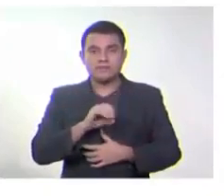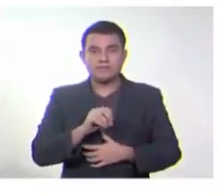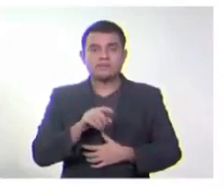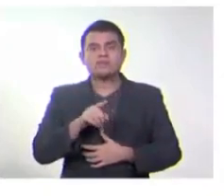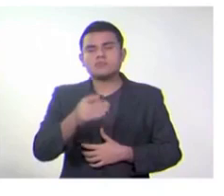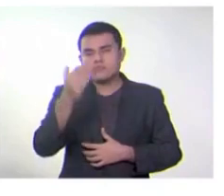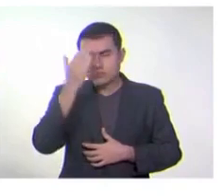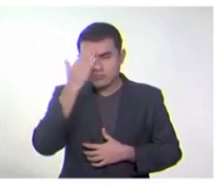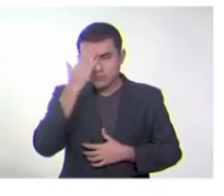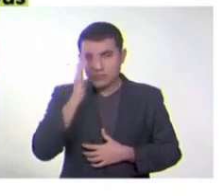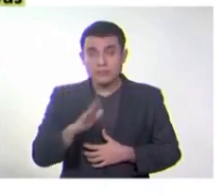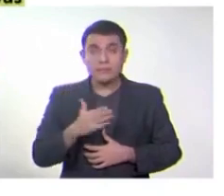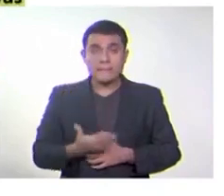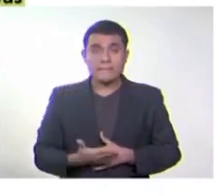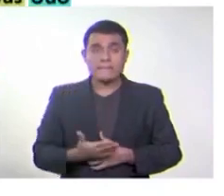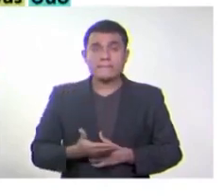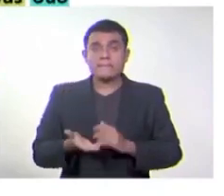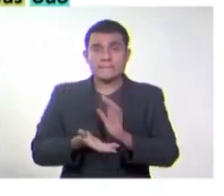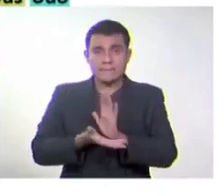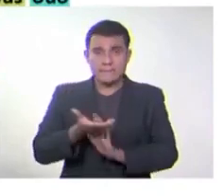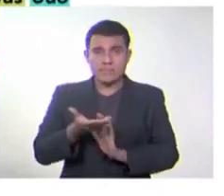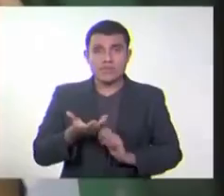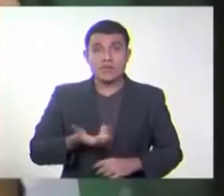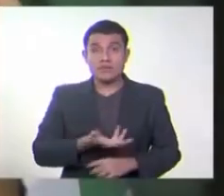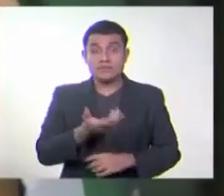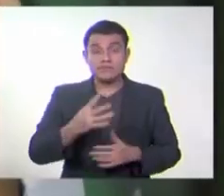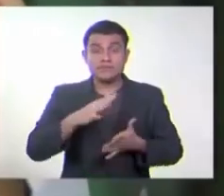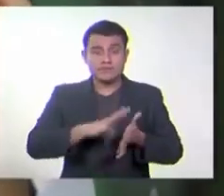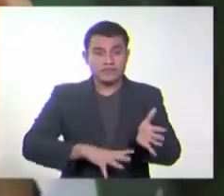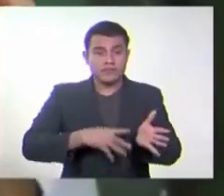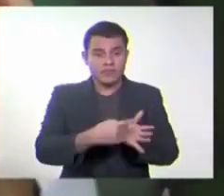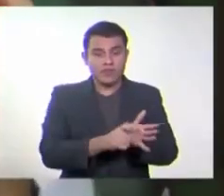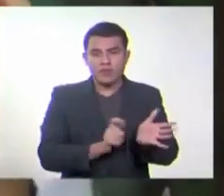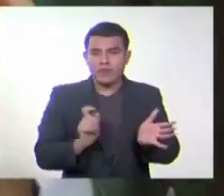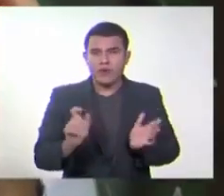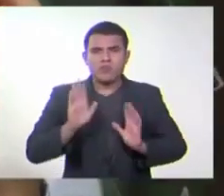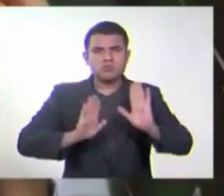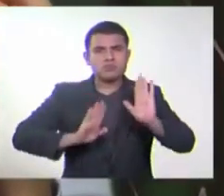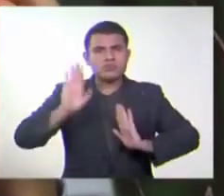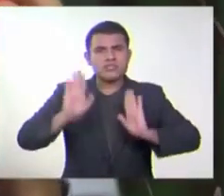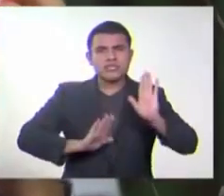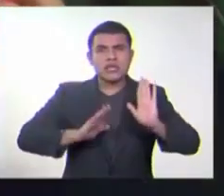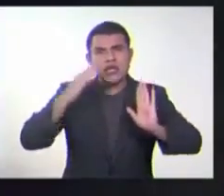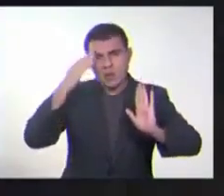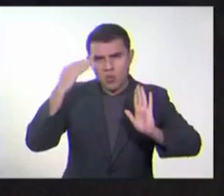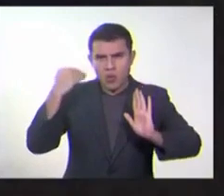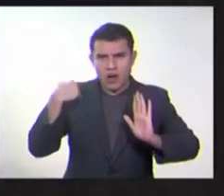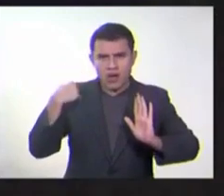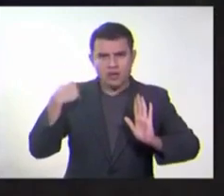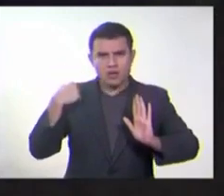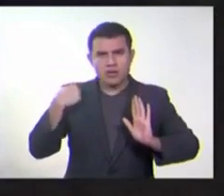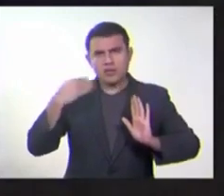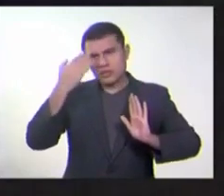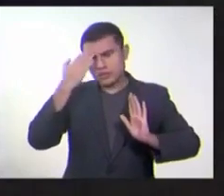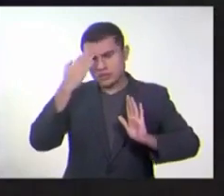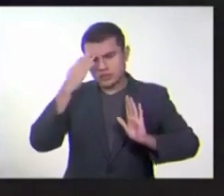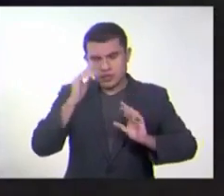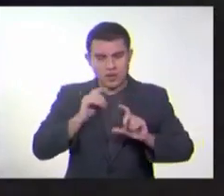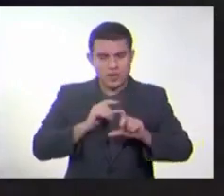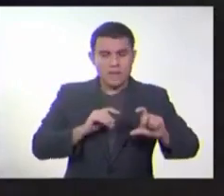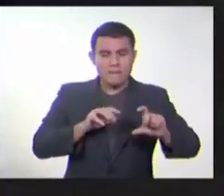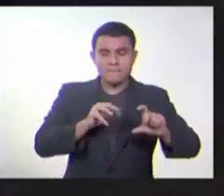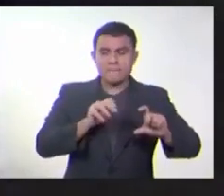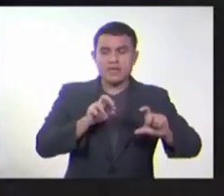¿Sabías que en el desarrollo de la tabla periódica han participado desde mujeres conocidas como Marie